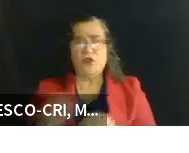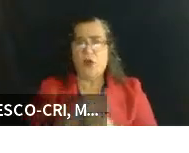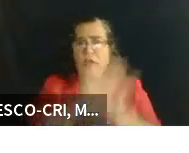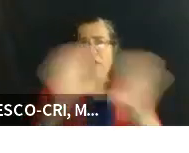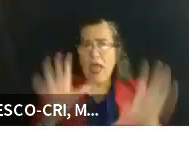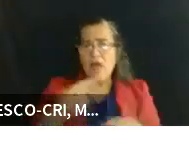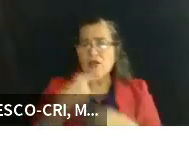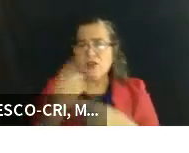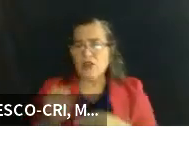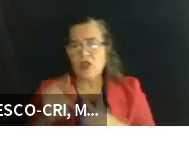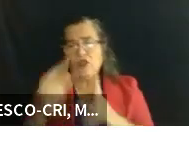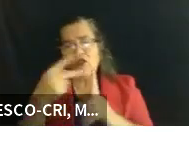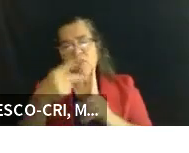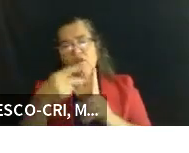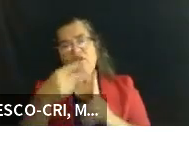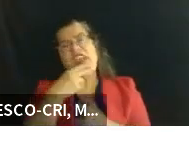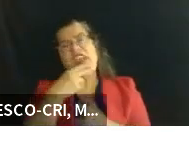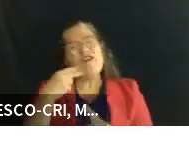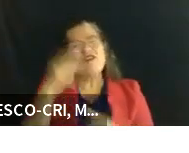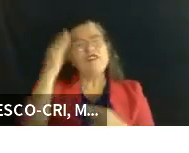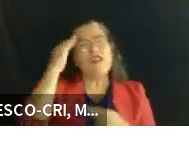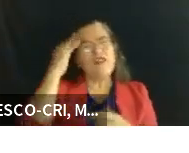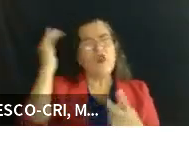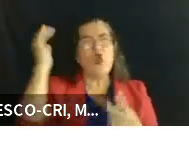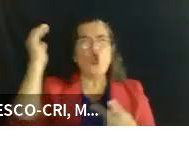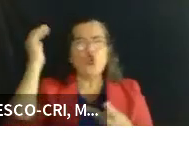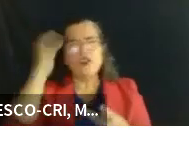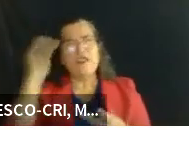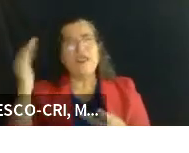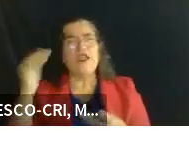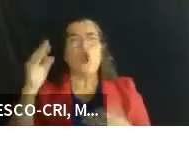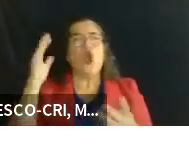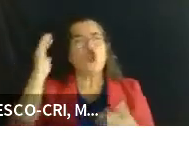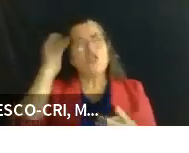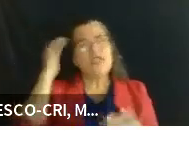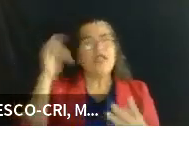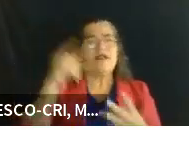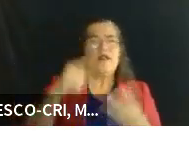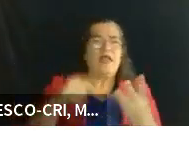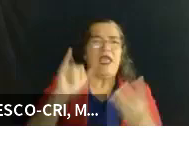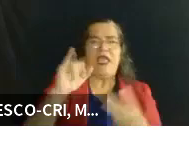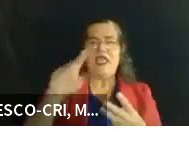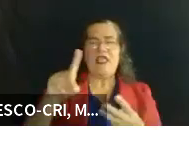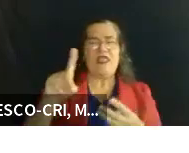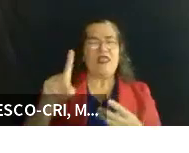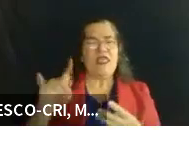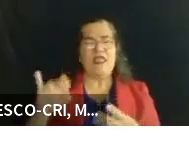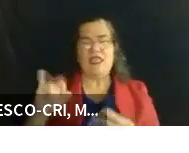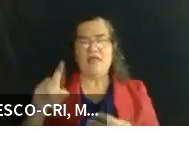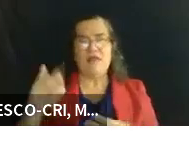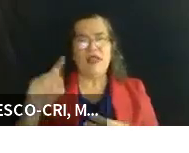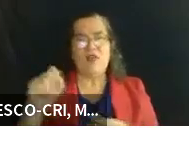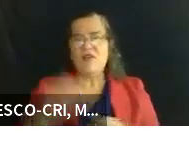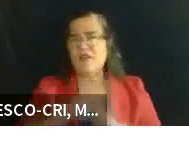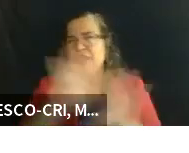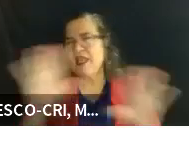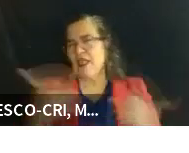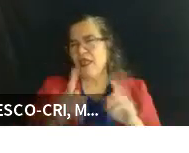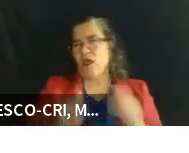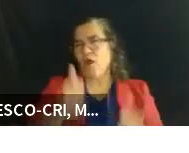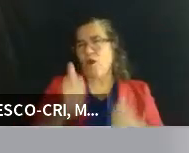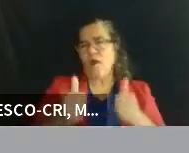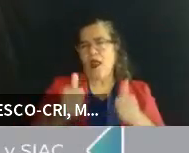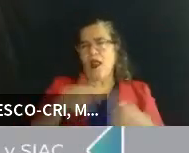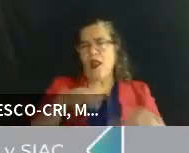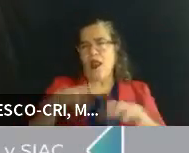verbos como saber, conocer, ser consciente de, indeterminados que impiden la claridad de qué actuación